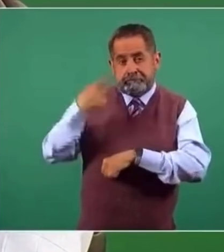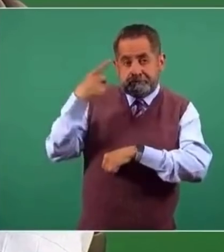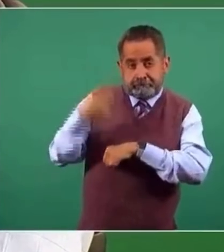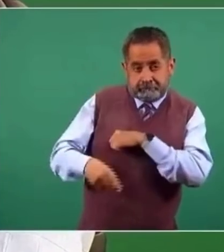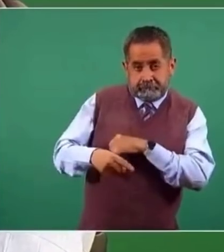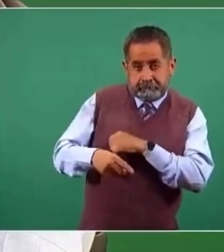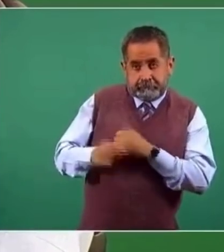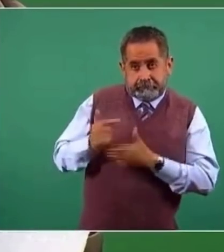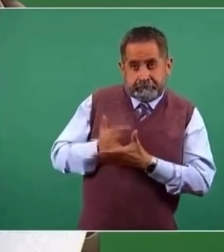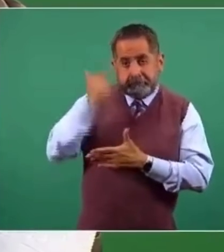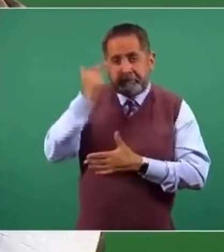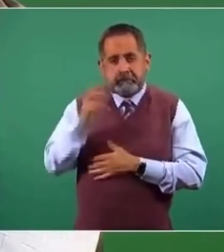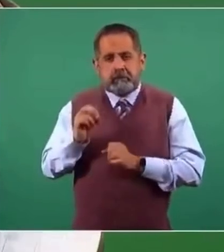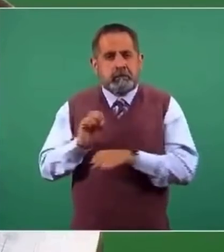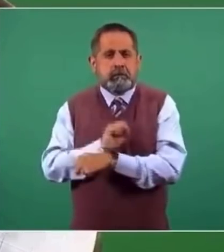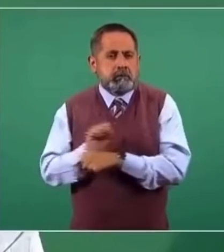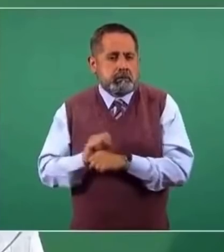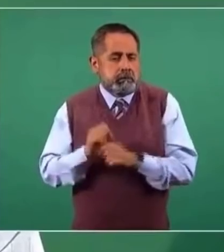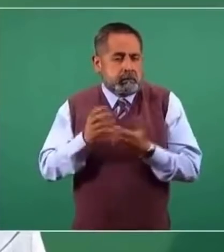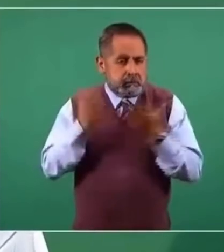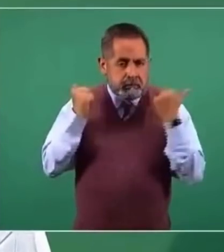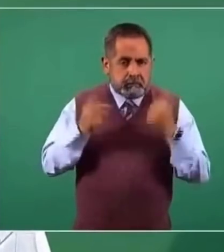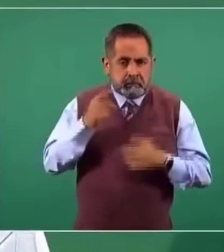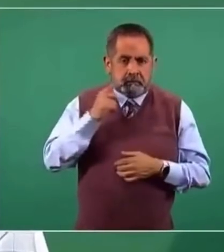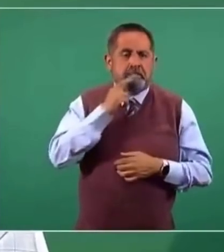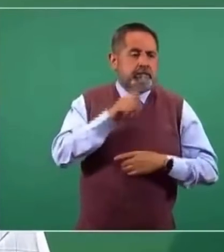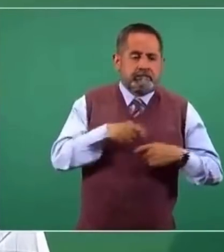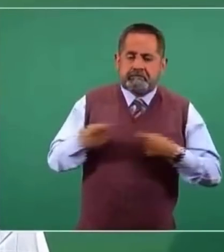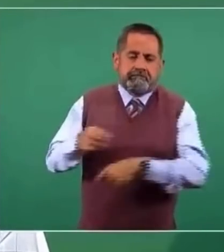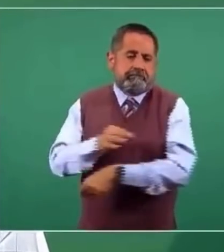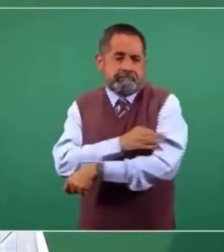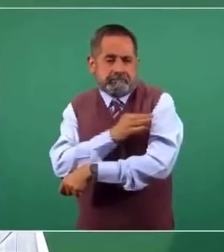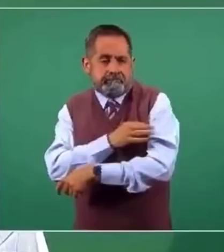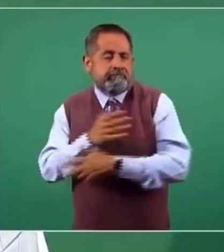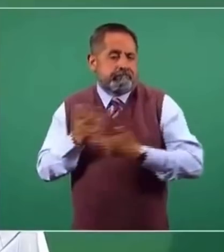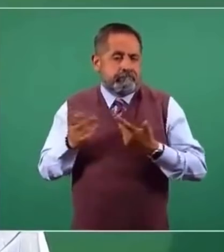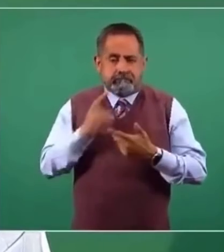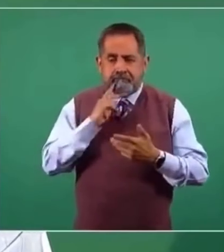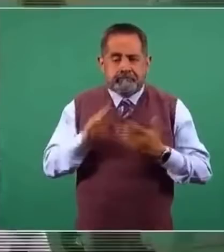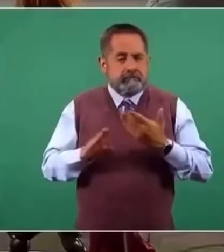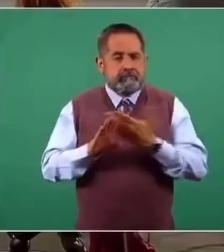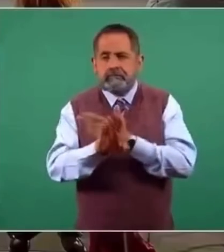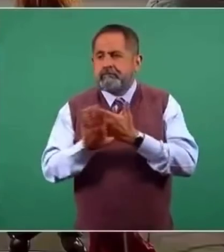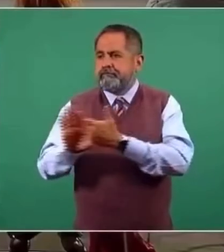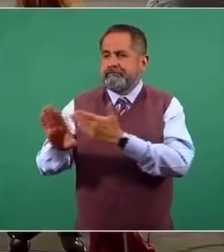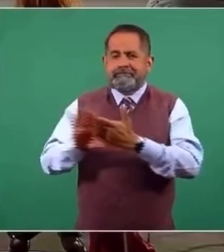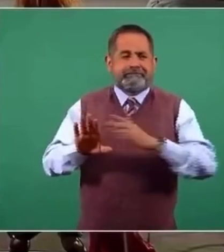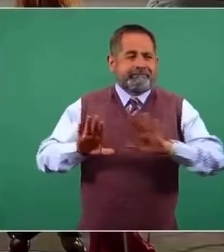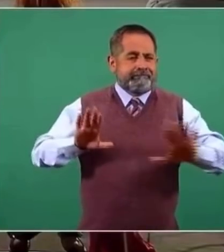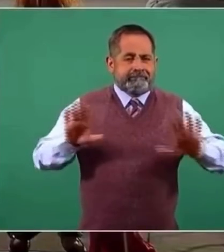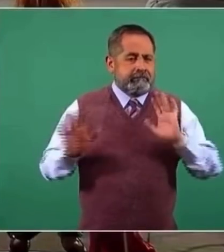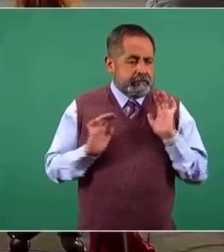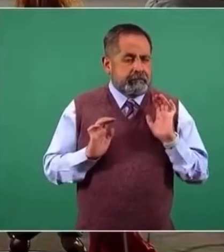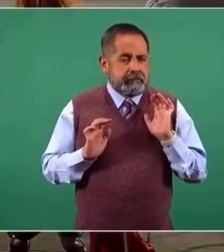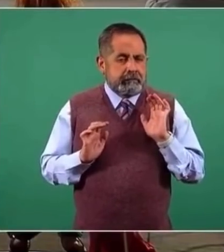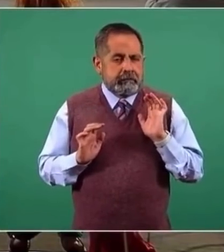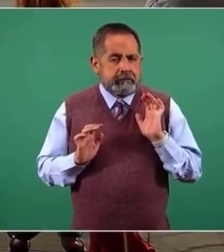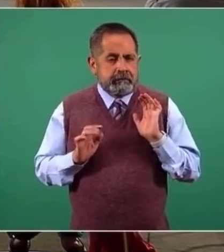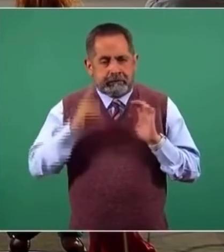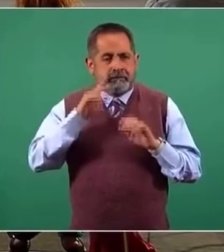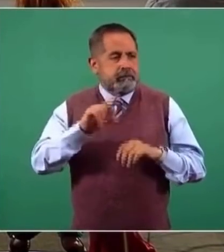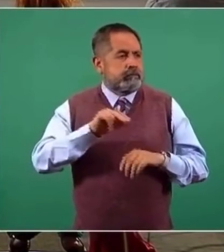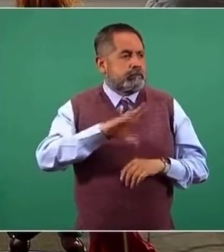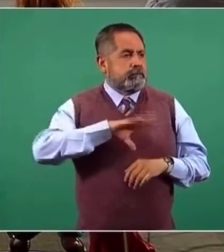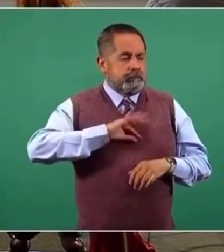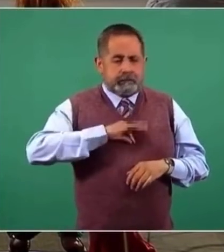presente en todo momento y por lo tanto debería delimitar la exposición a contagios con otras personas o en